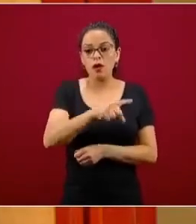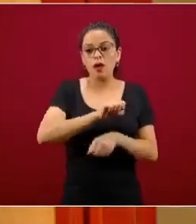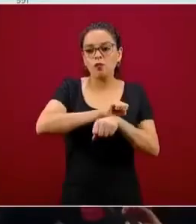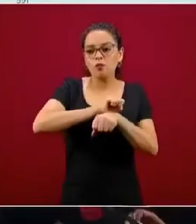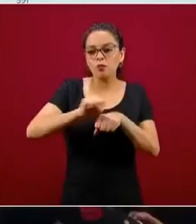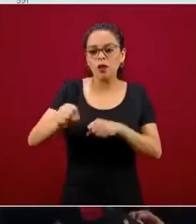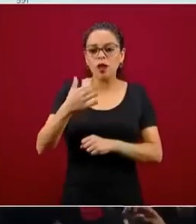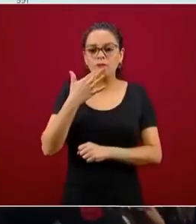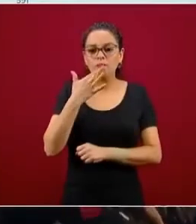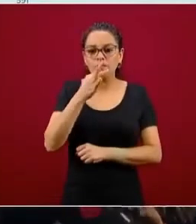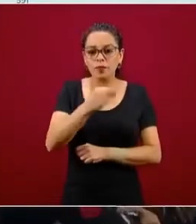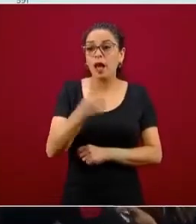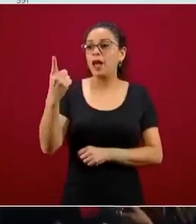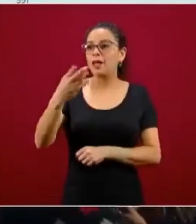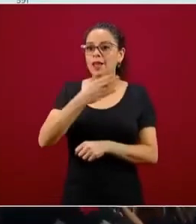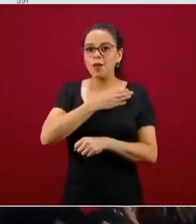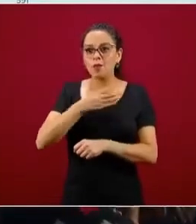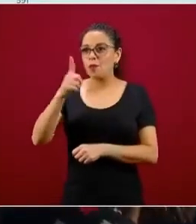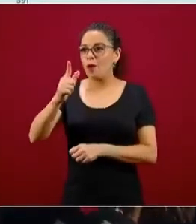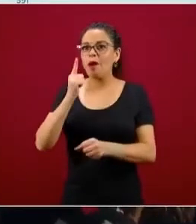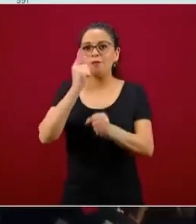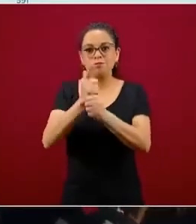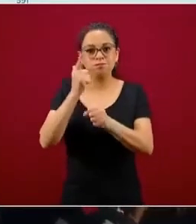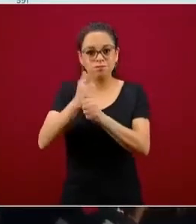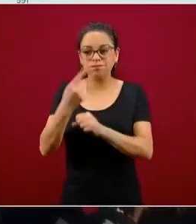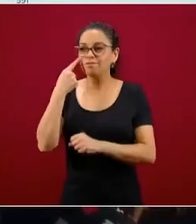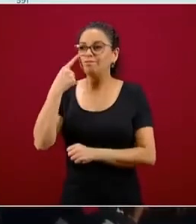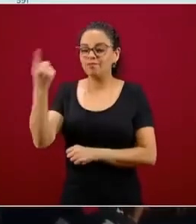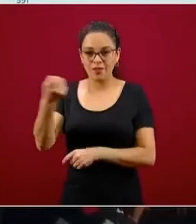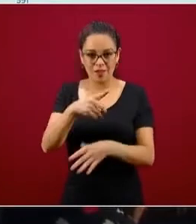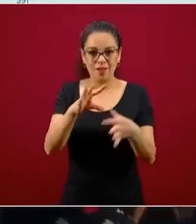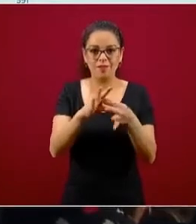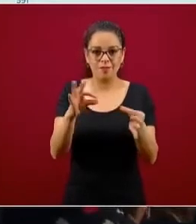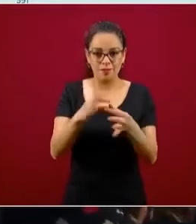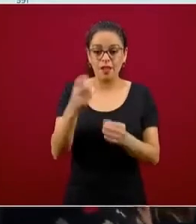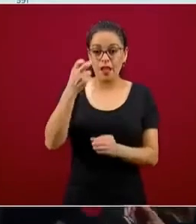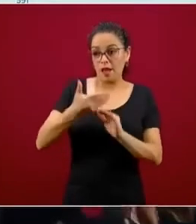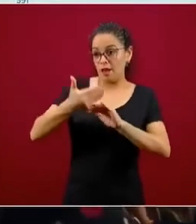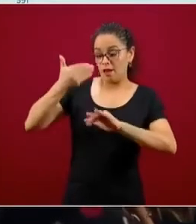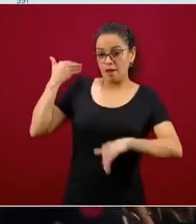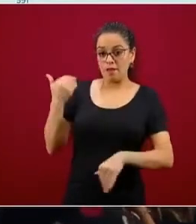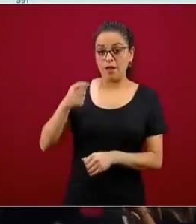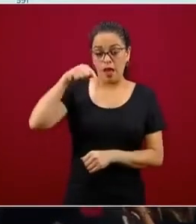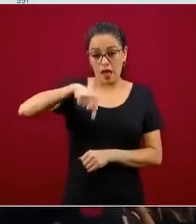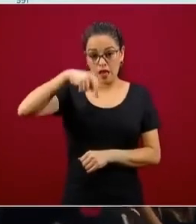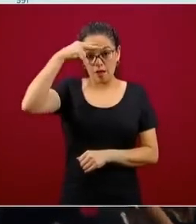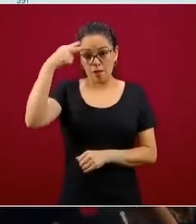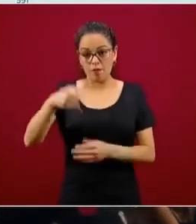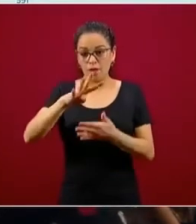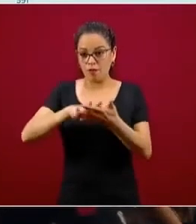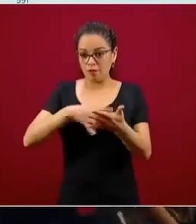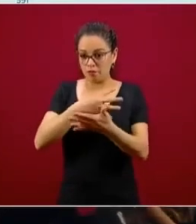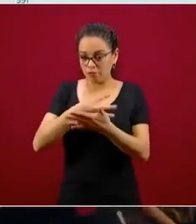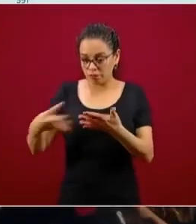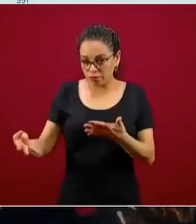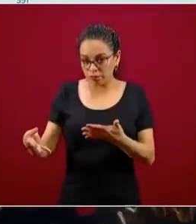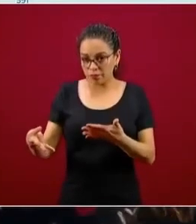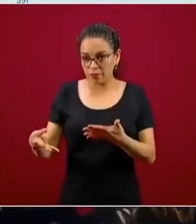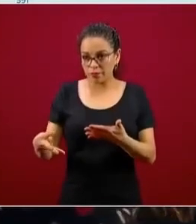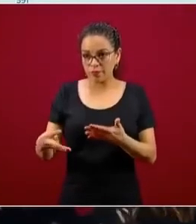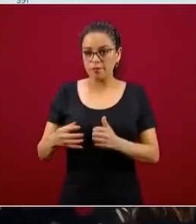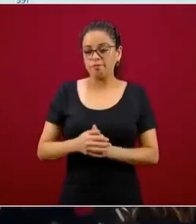encontró, precisamente es lo que hemos venido diciendo desde hace tiempo para las estadísticas en México, no es infrecuente que